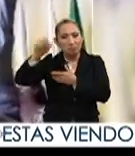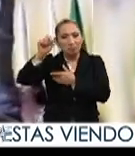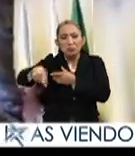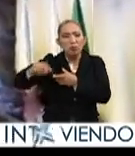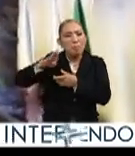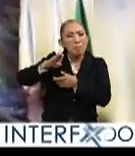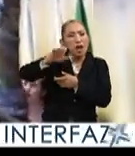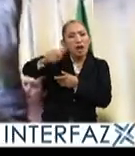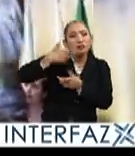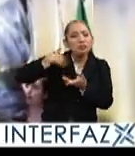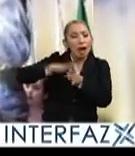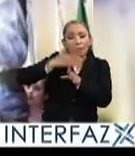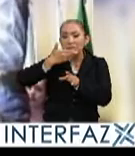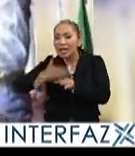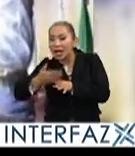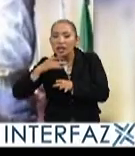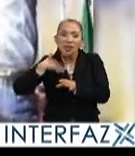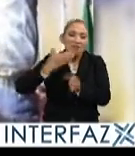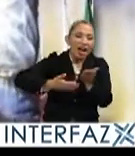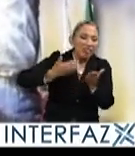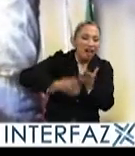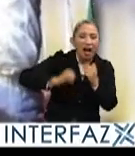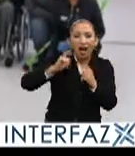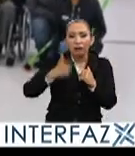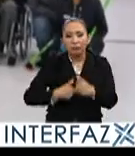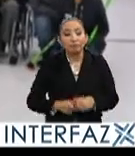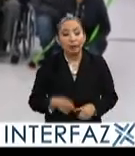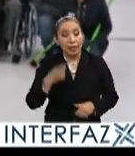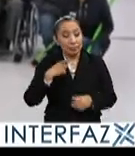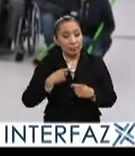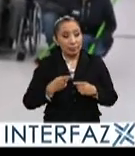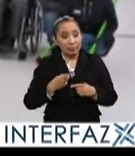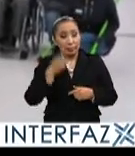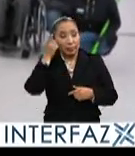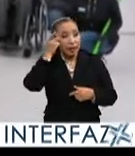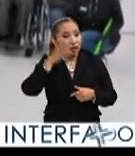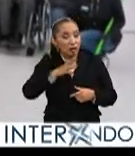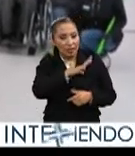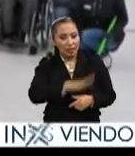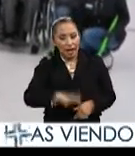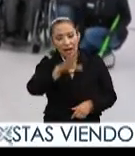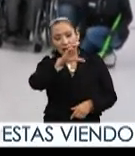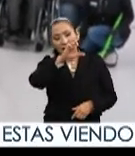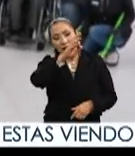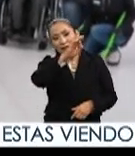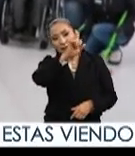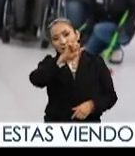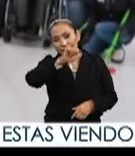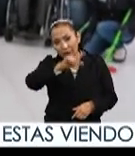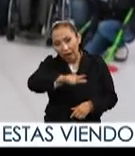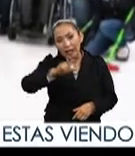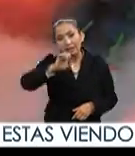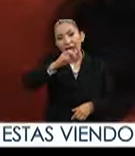las fortalezas y debilidades de cada programa. El director general del CREFAL, Sergio